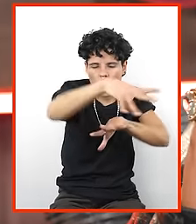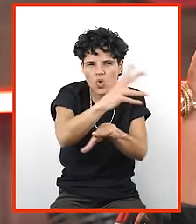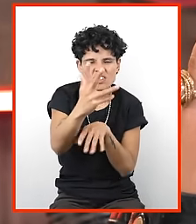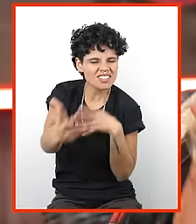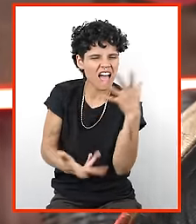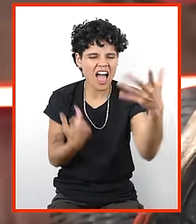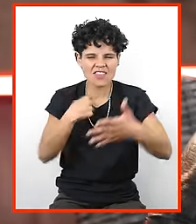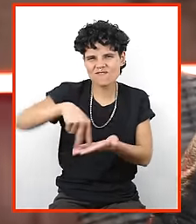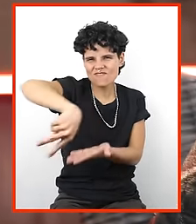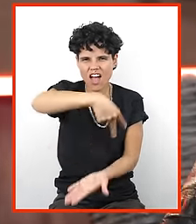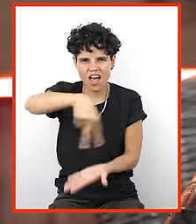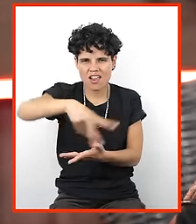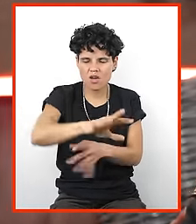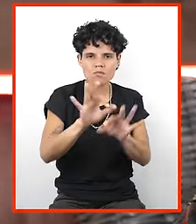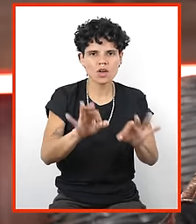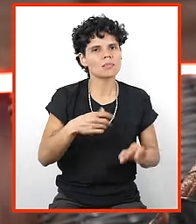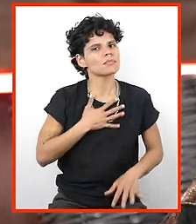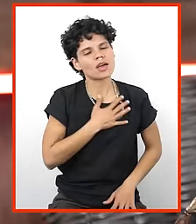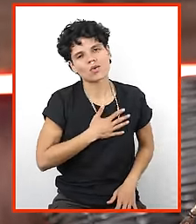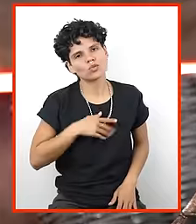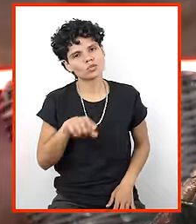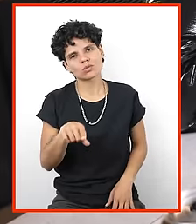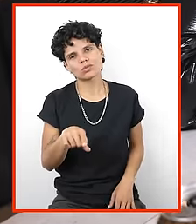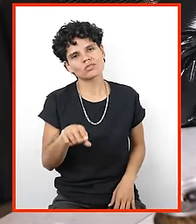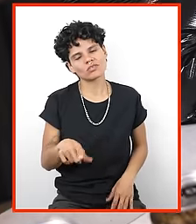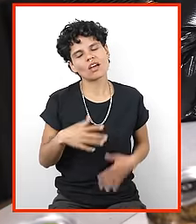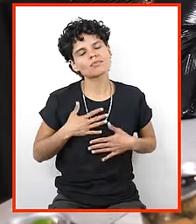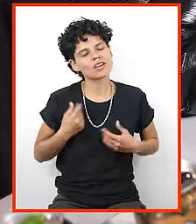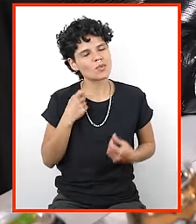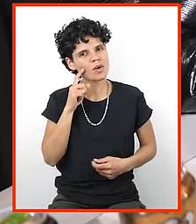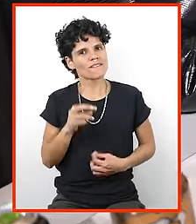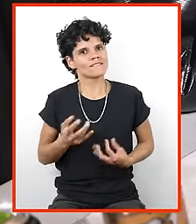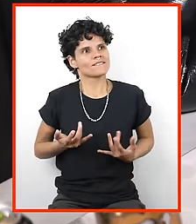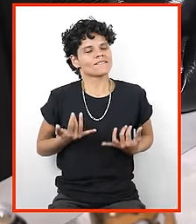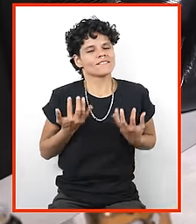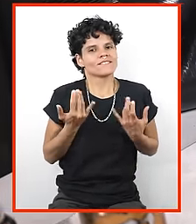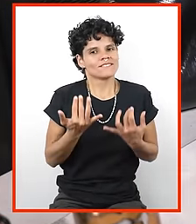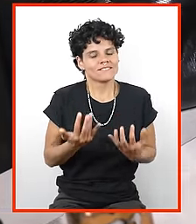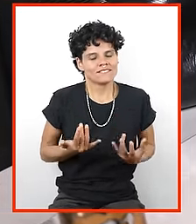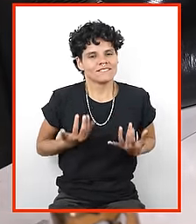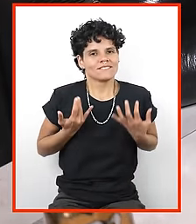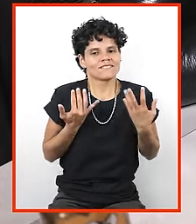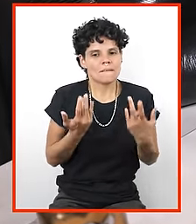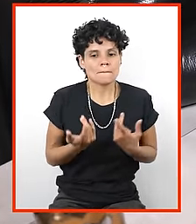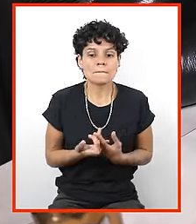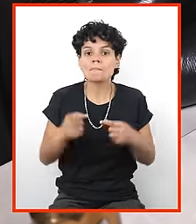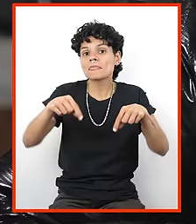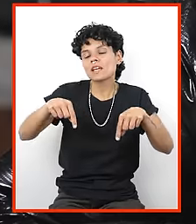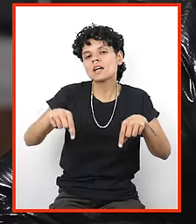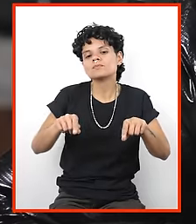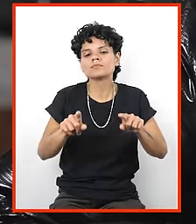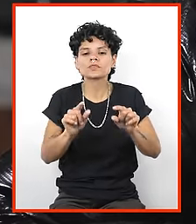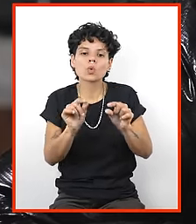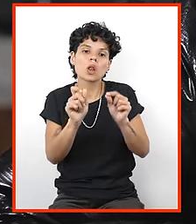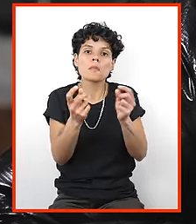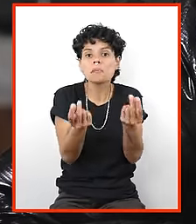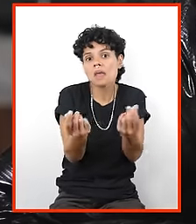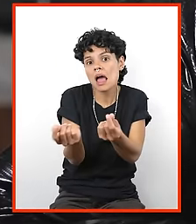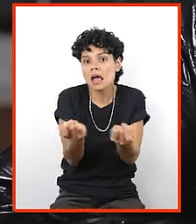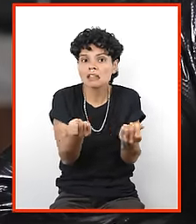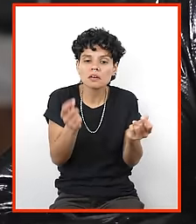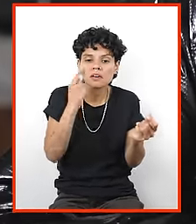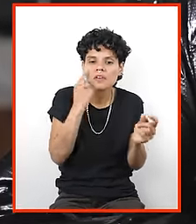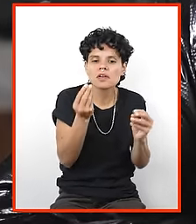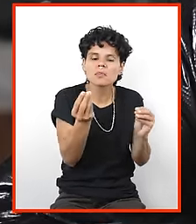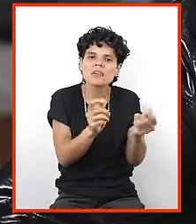me entusiasma y me gusta mucho. Entonces, dentro de los recursos que existen acá, uno va adaptando las ideas. Y